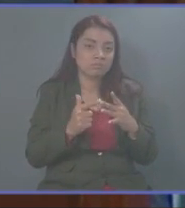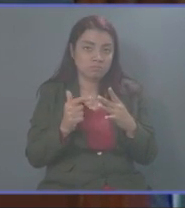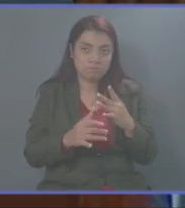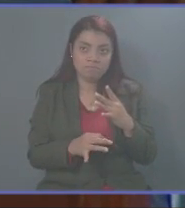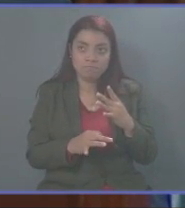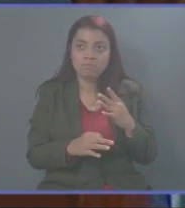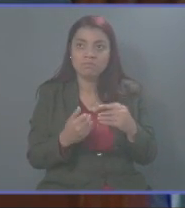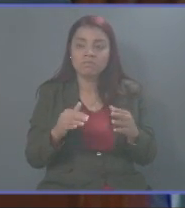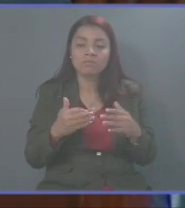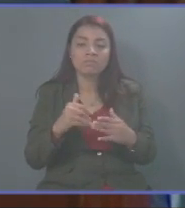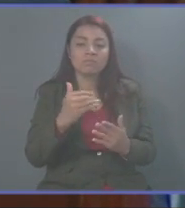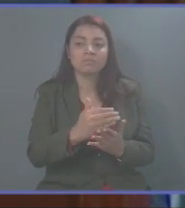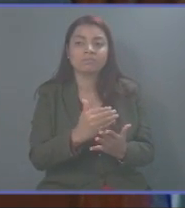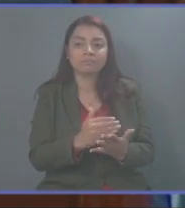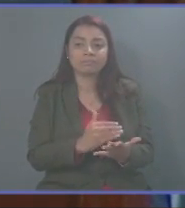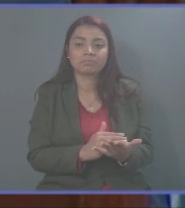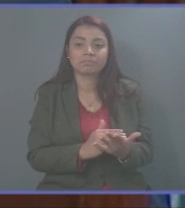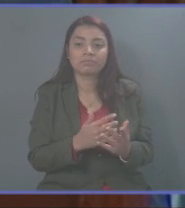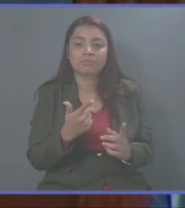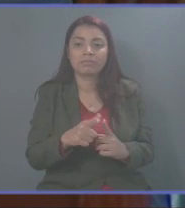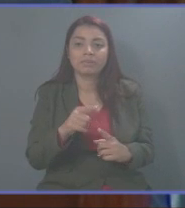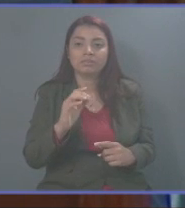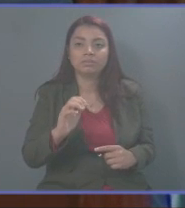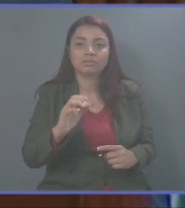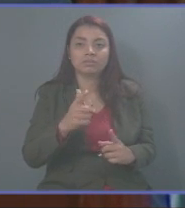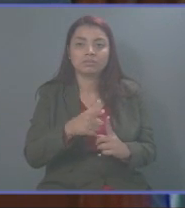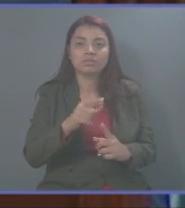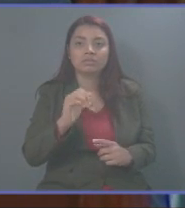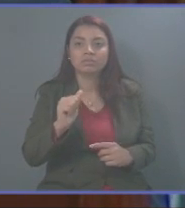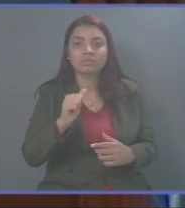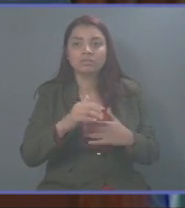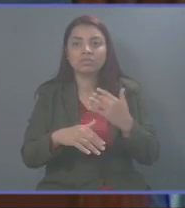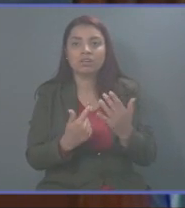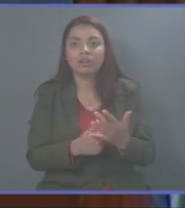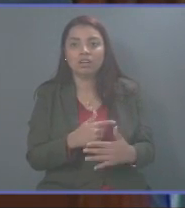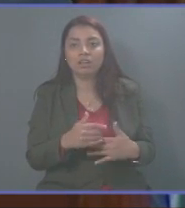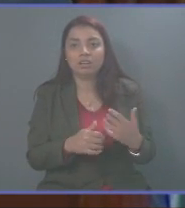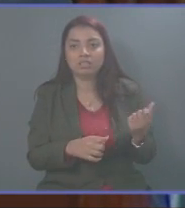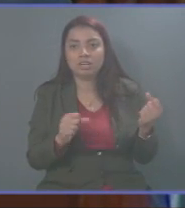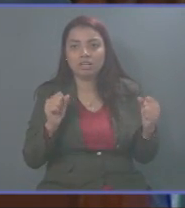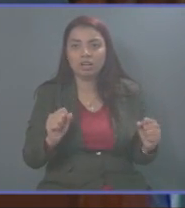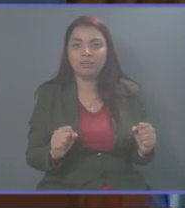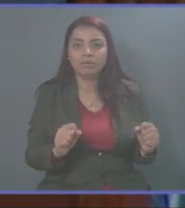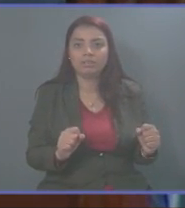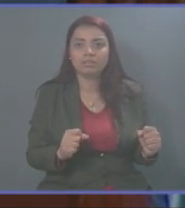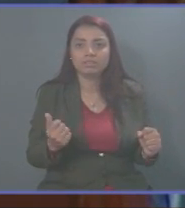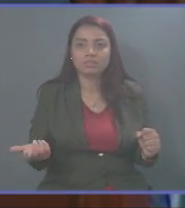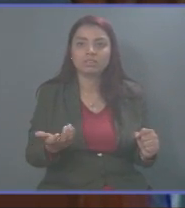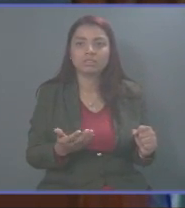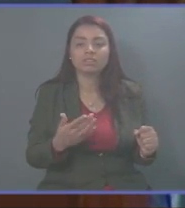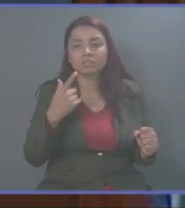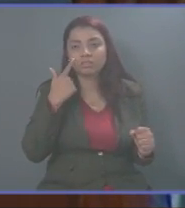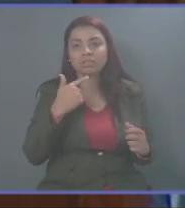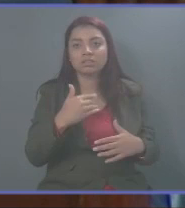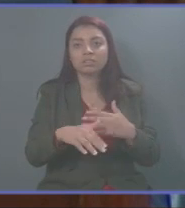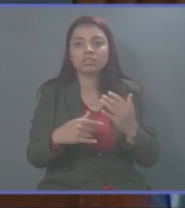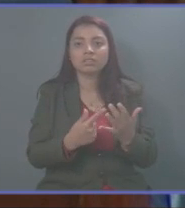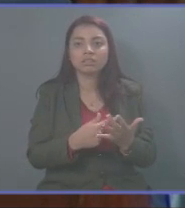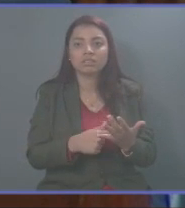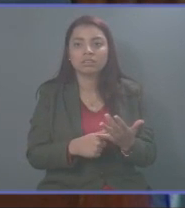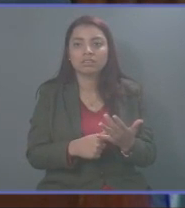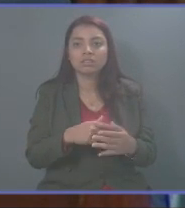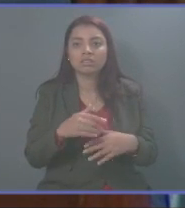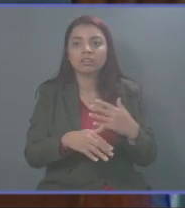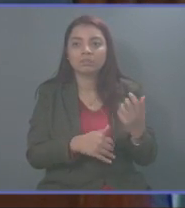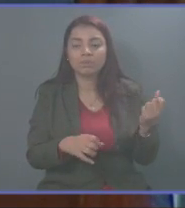los siguientes aspectos. Literal A, el derecho de prestación del servicio total o parcial que se otorga. Literal B, el ámbito de la prestación del